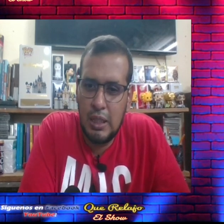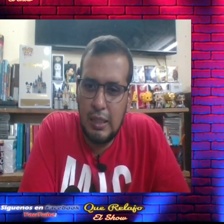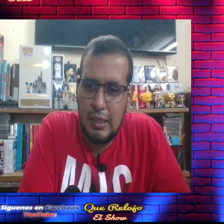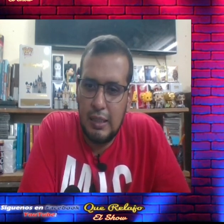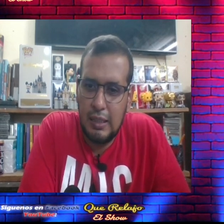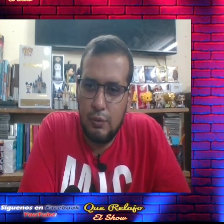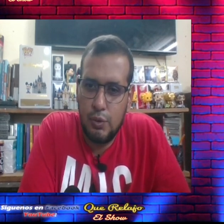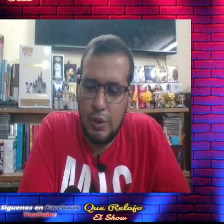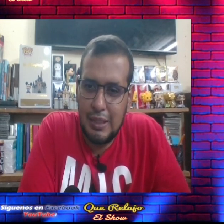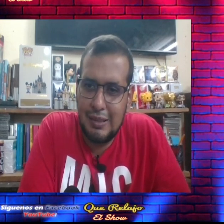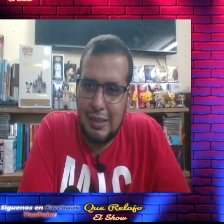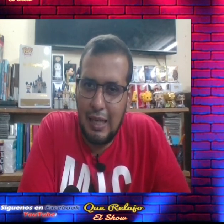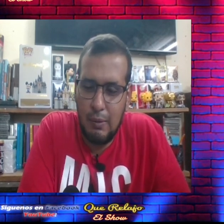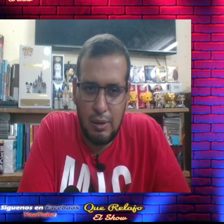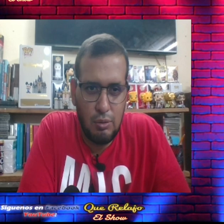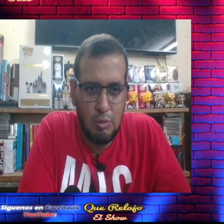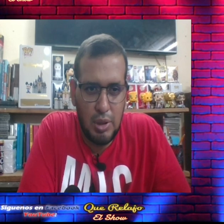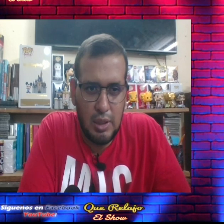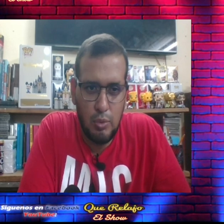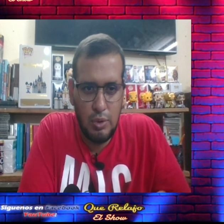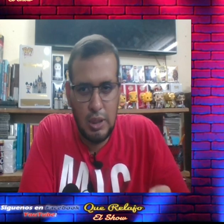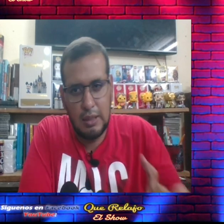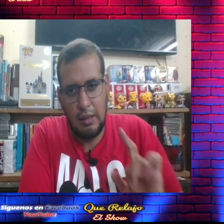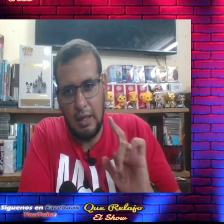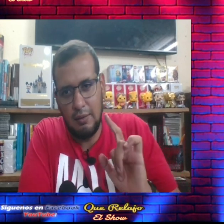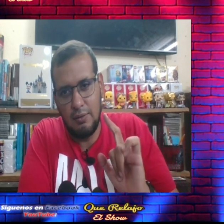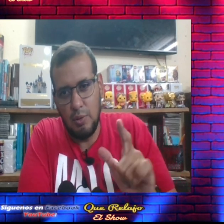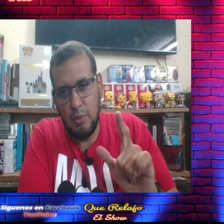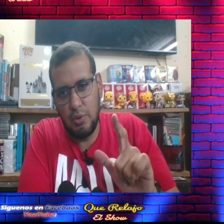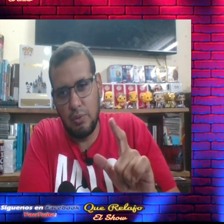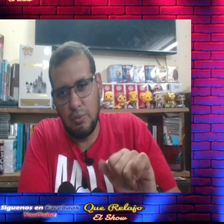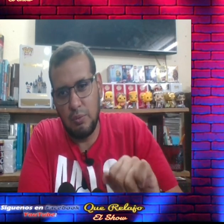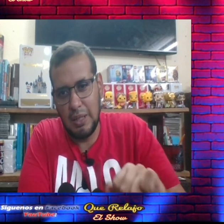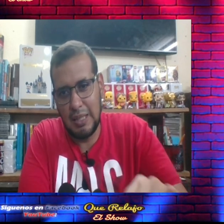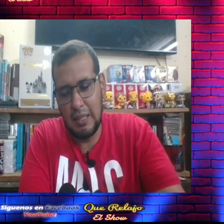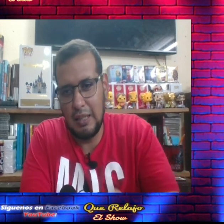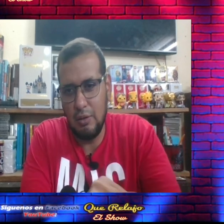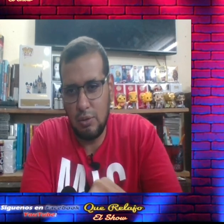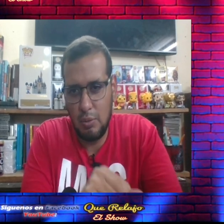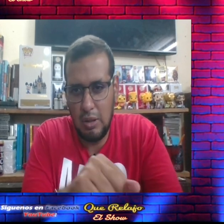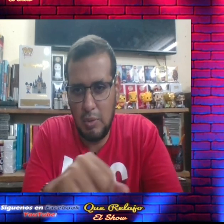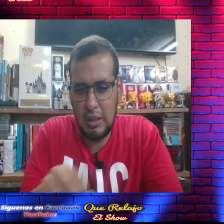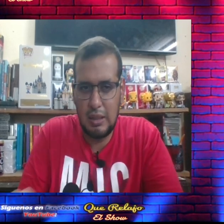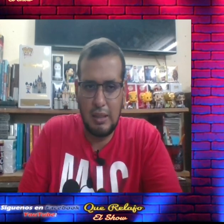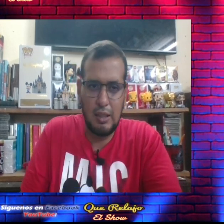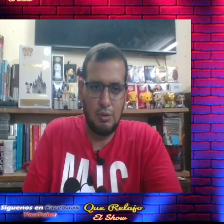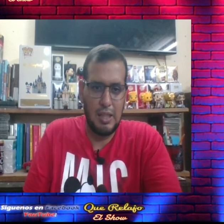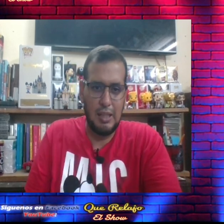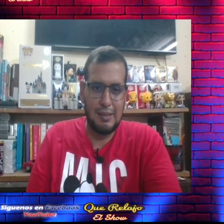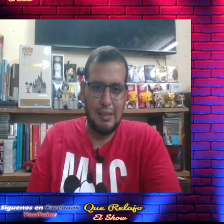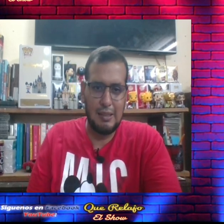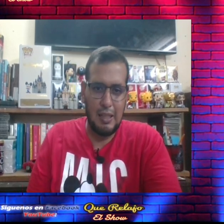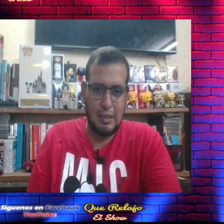función, y esa función es acabar con el PRIismo. Sale. Nos vemos más tarde en otro video más. Que